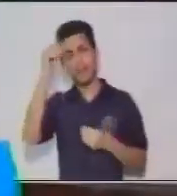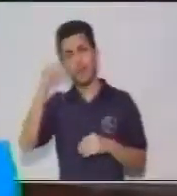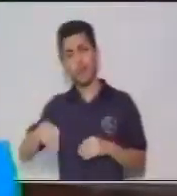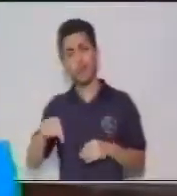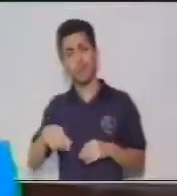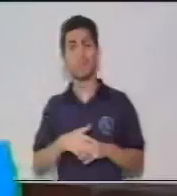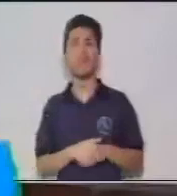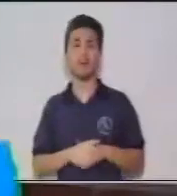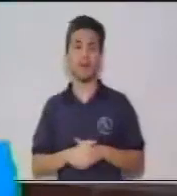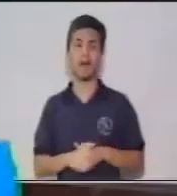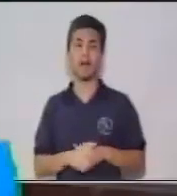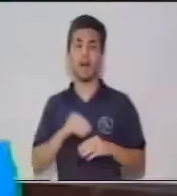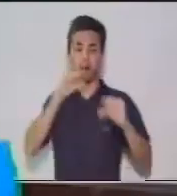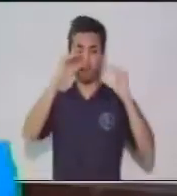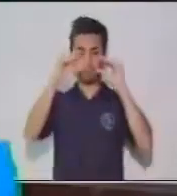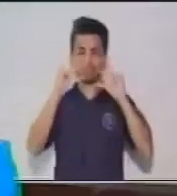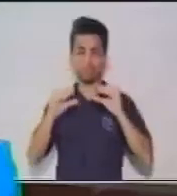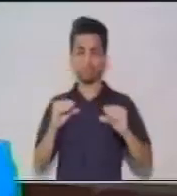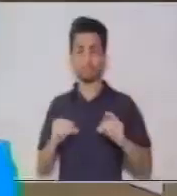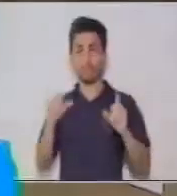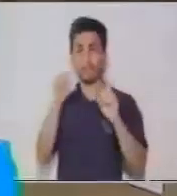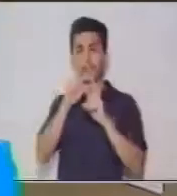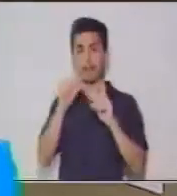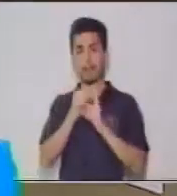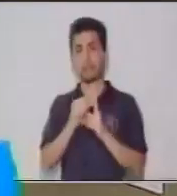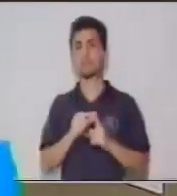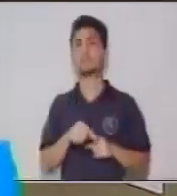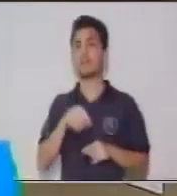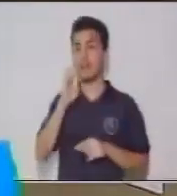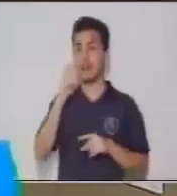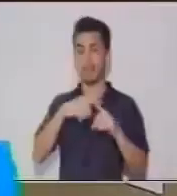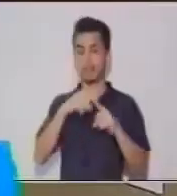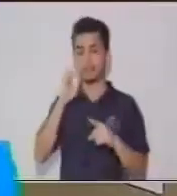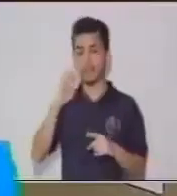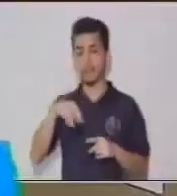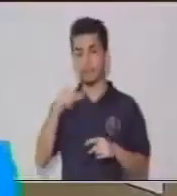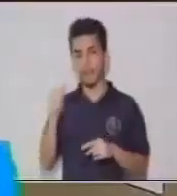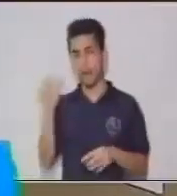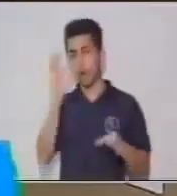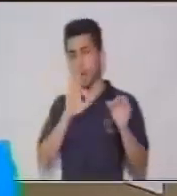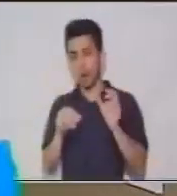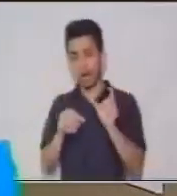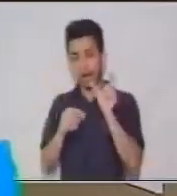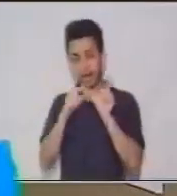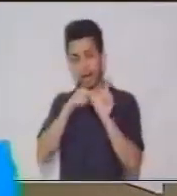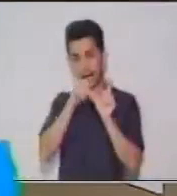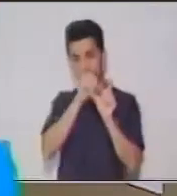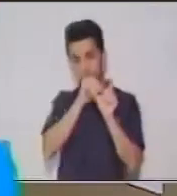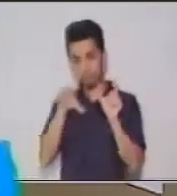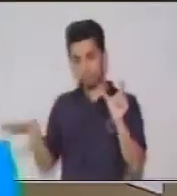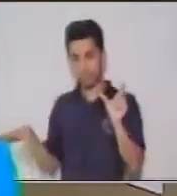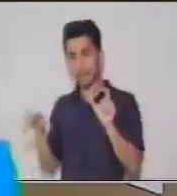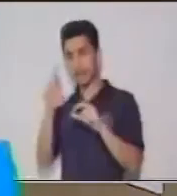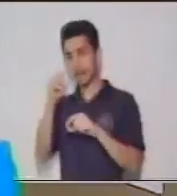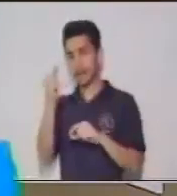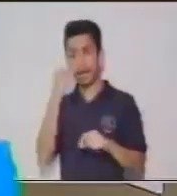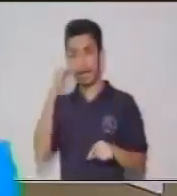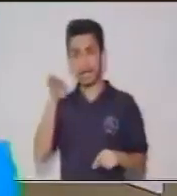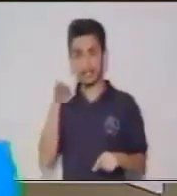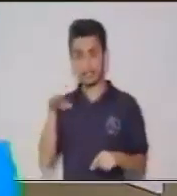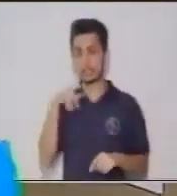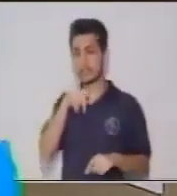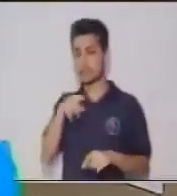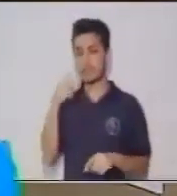en Casa? Estructura de las palabras. El lexema o raíz, que es la base fundamental de la palabra, que encontramos su significado